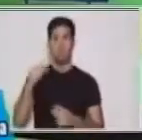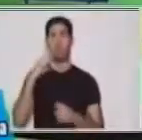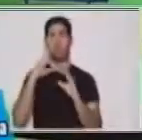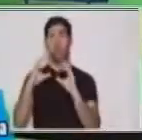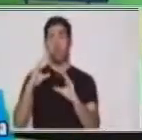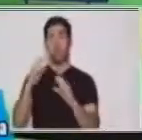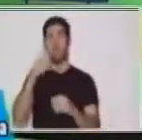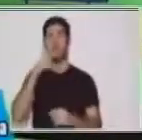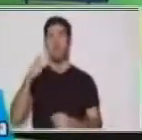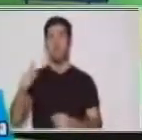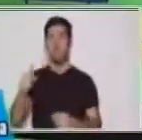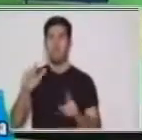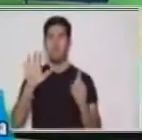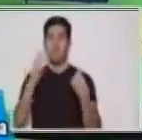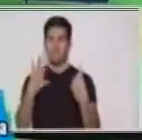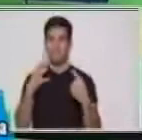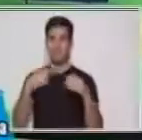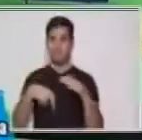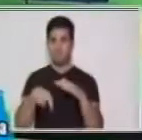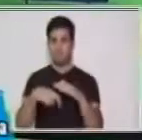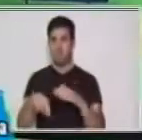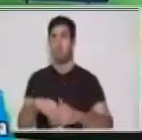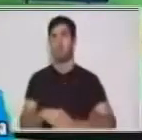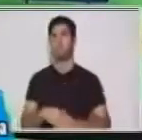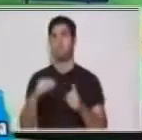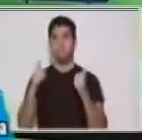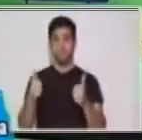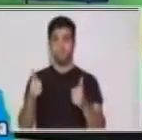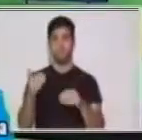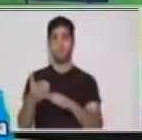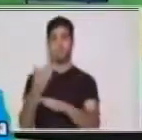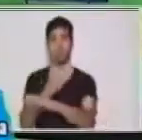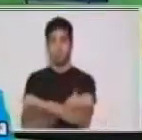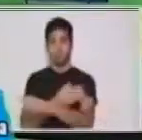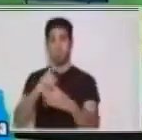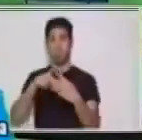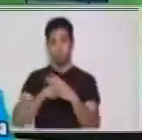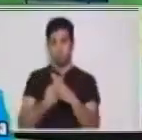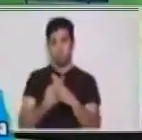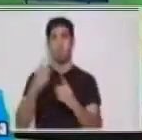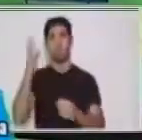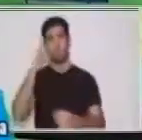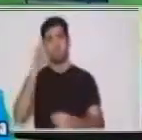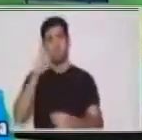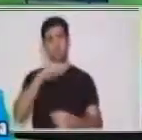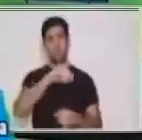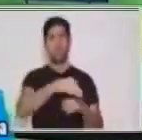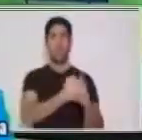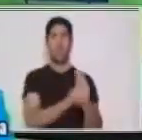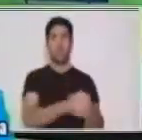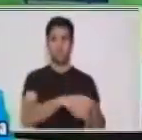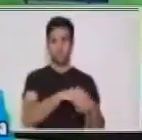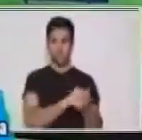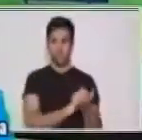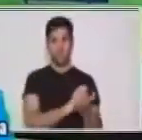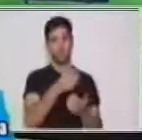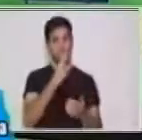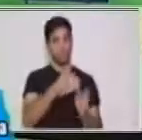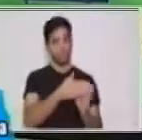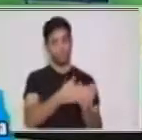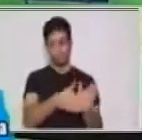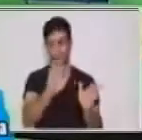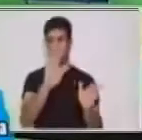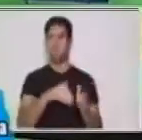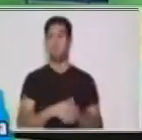y lenguaje de sexto primaria. Antes de iniciar, recuerda lavar tus manos constantemente con agua y